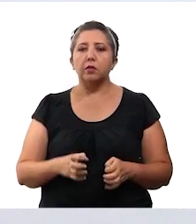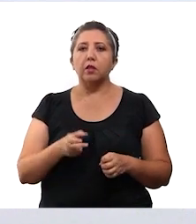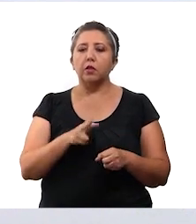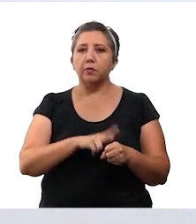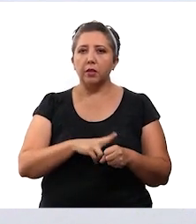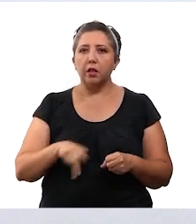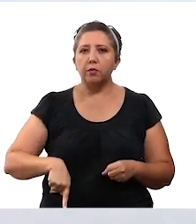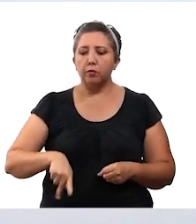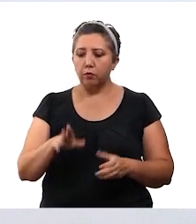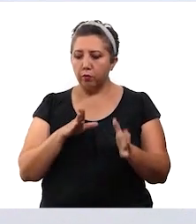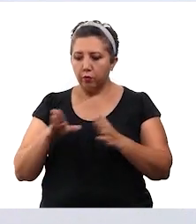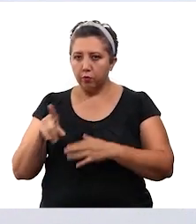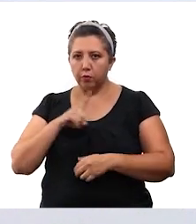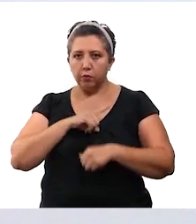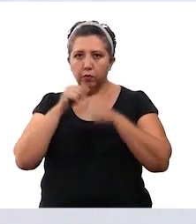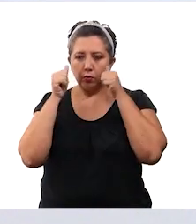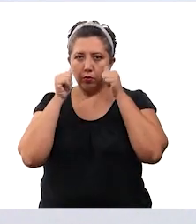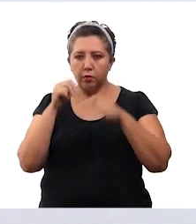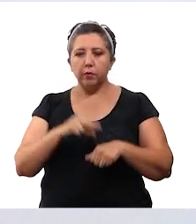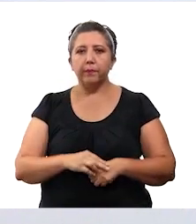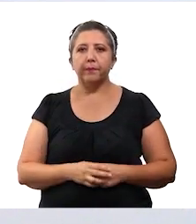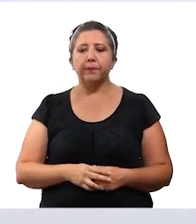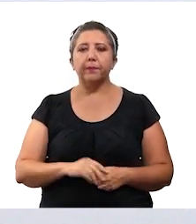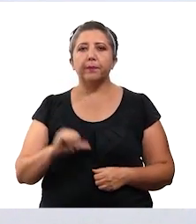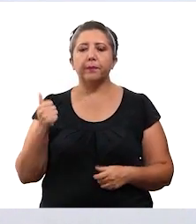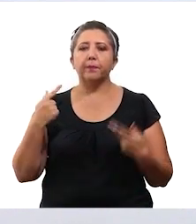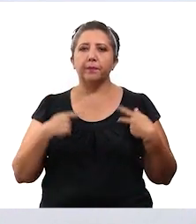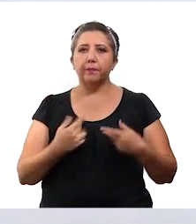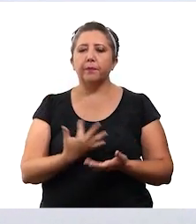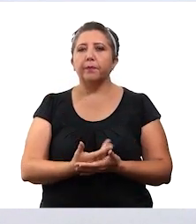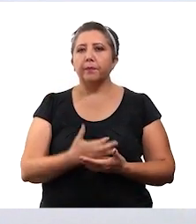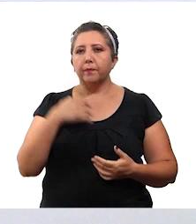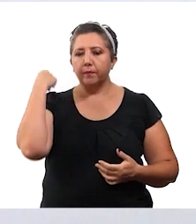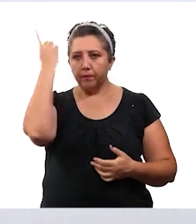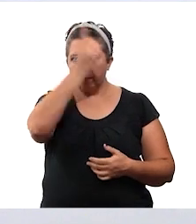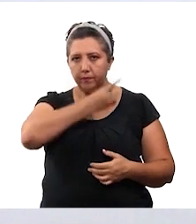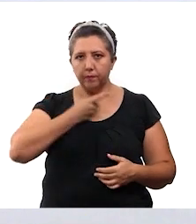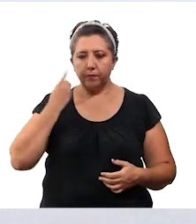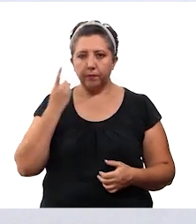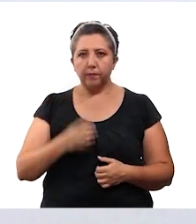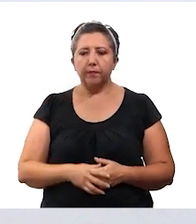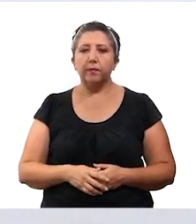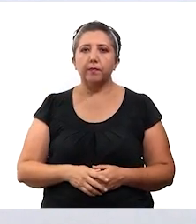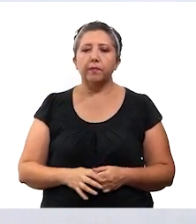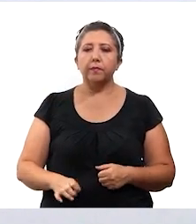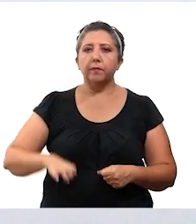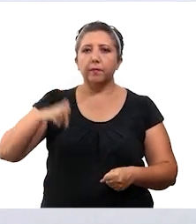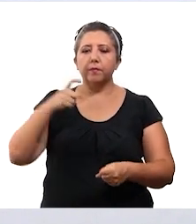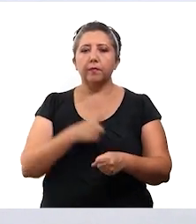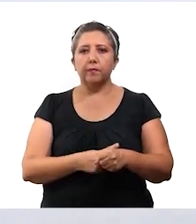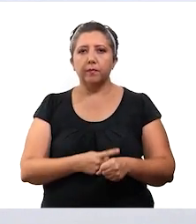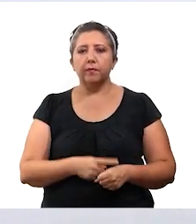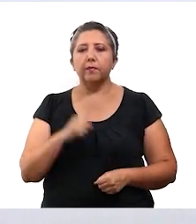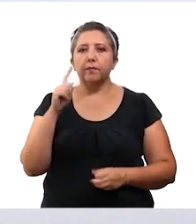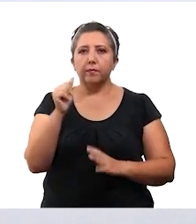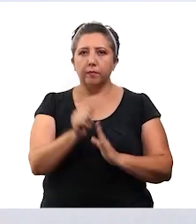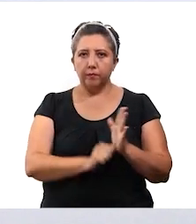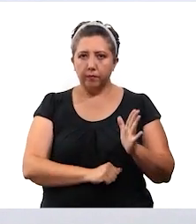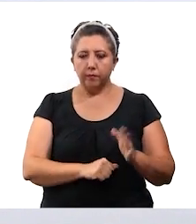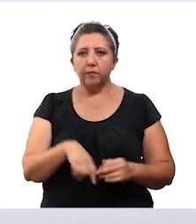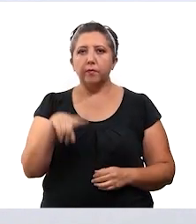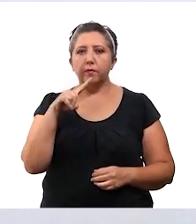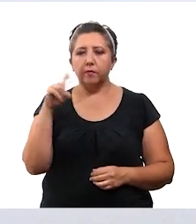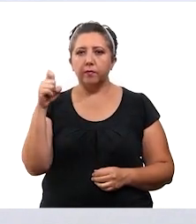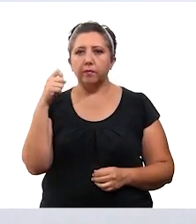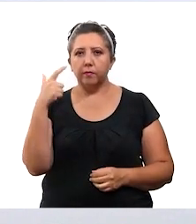positivos están en hospitales públicos y en aislamiento total. Hay otros pacientes a la espera de diagnóstico. El rango de edad de los casos